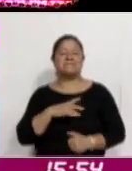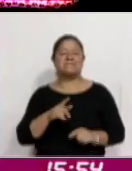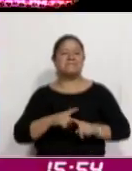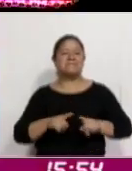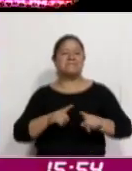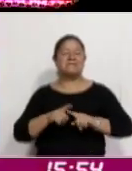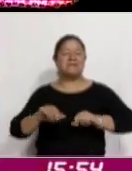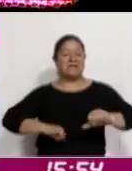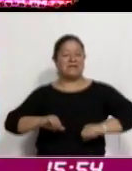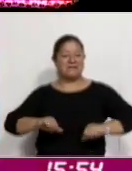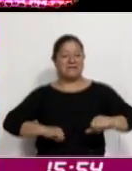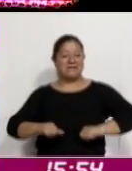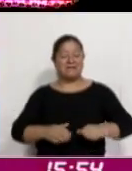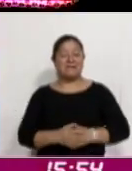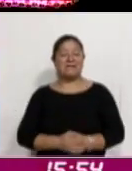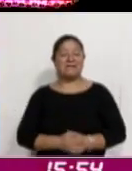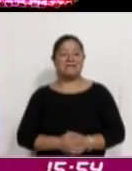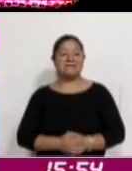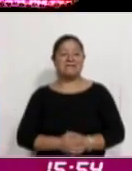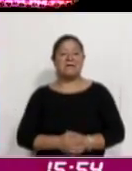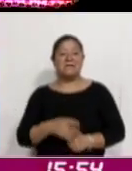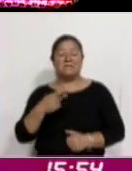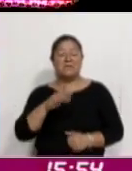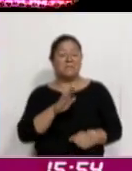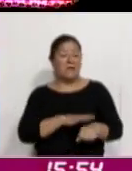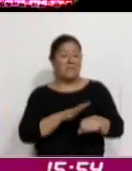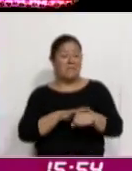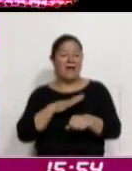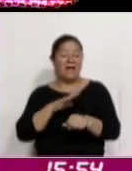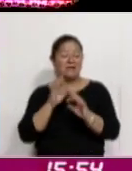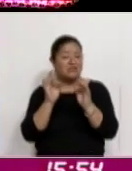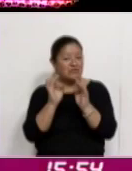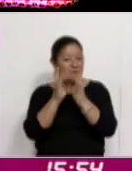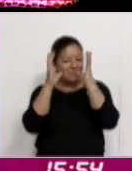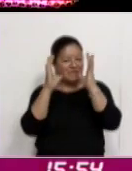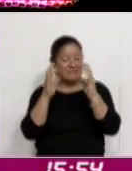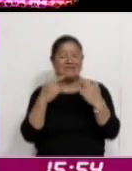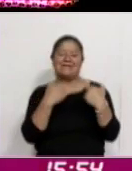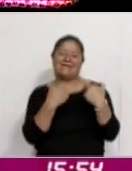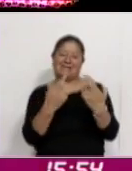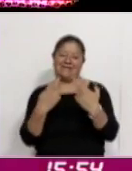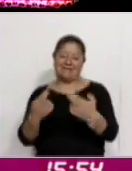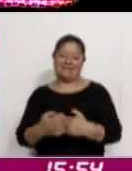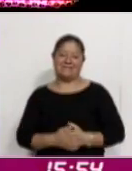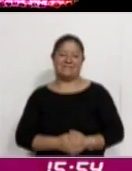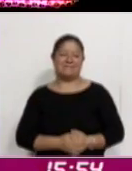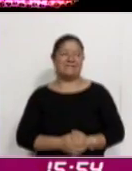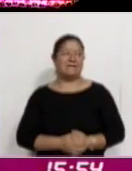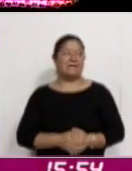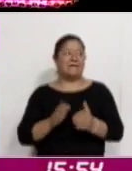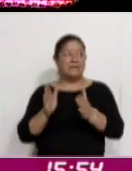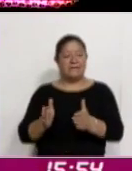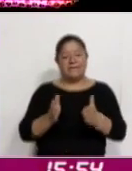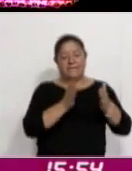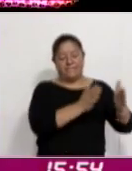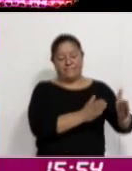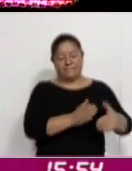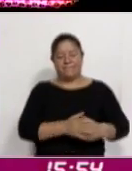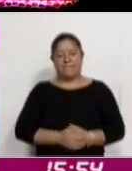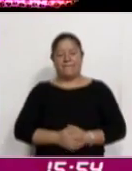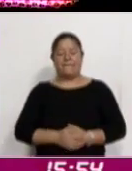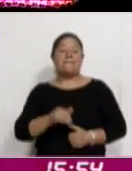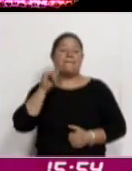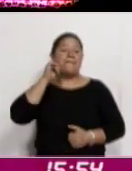habrá actividades, pero sobre todo muchas sorpresas y regalos. Tenemos más, vamos a otras cosas. Ayer